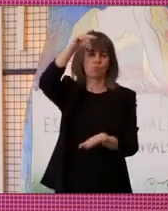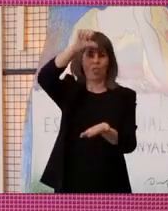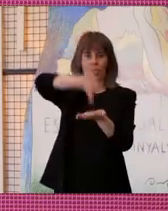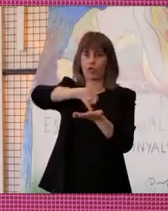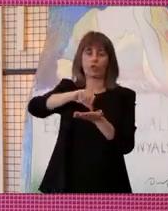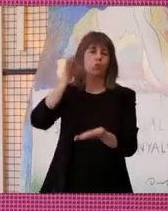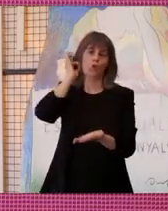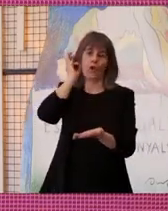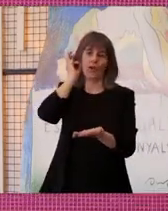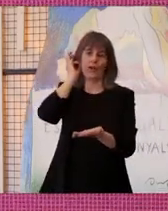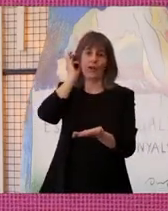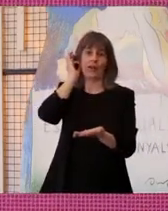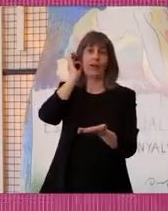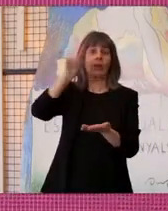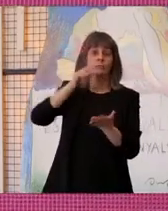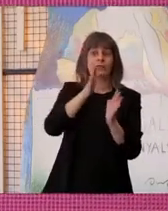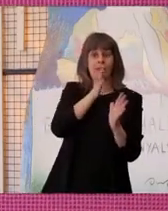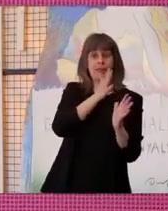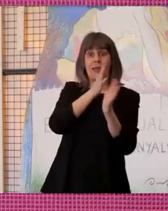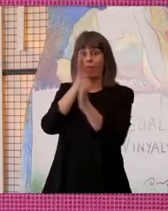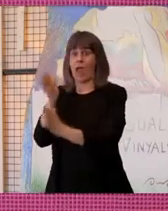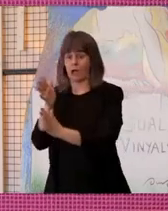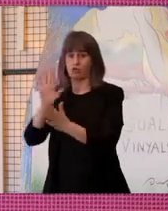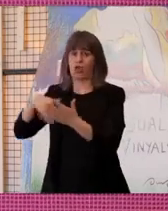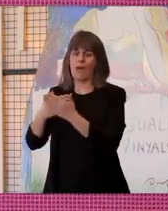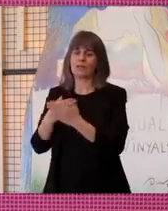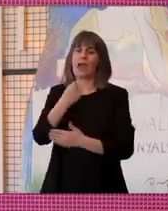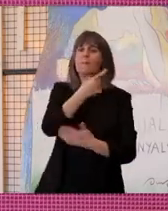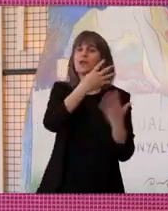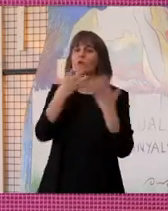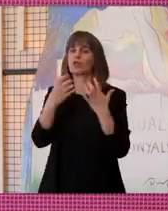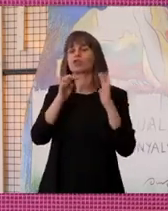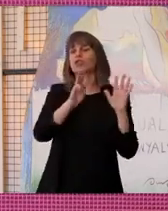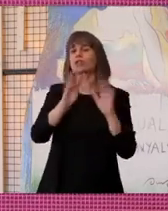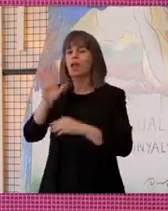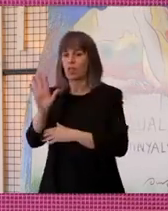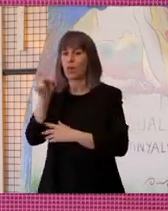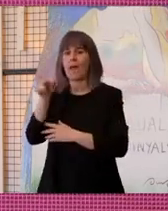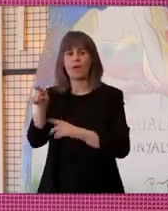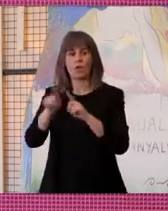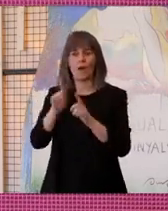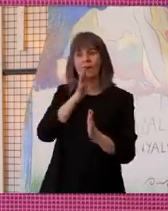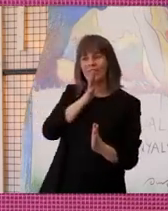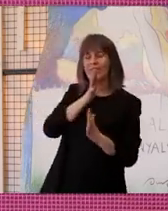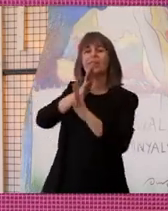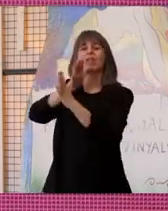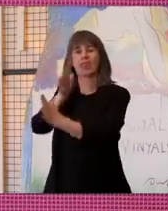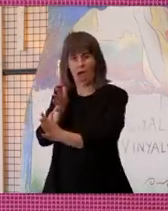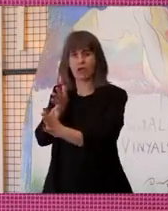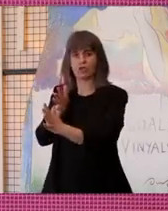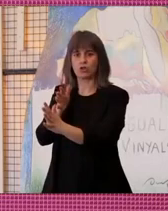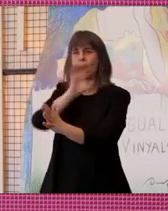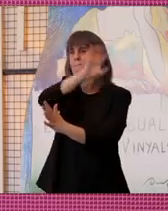75 al 85 como un decenio para que todos los países del Mundo pertenecientes a Naciones Unidas